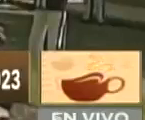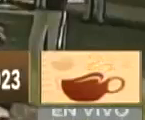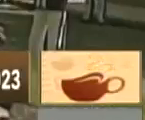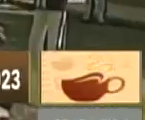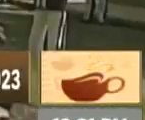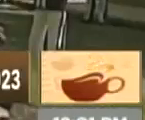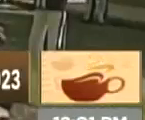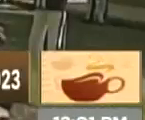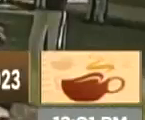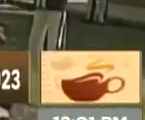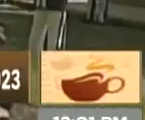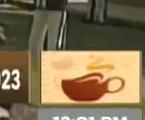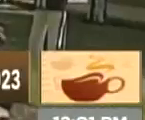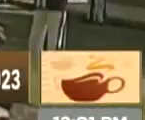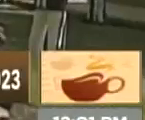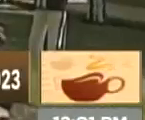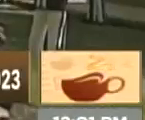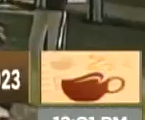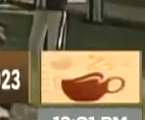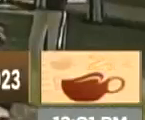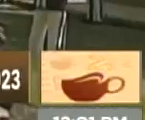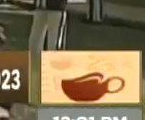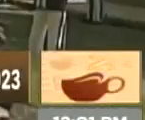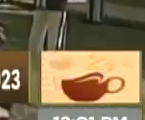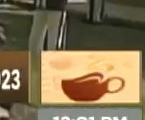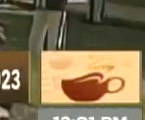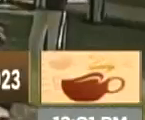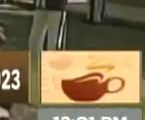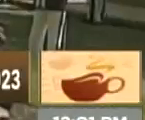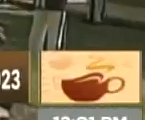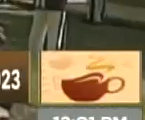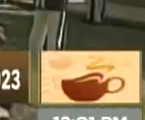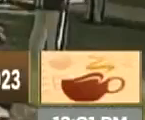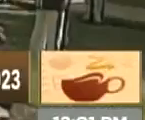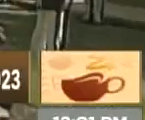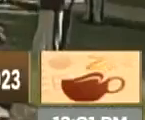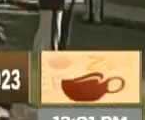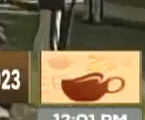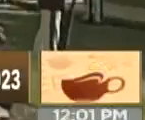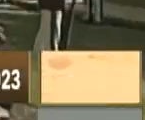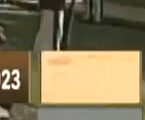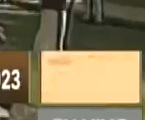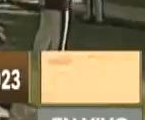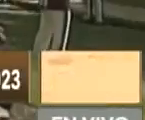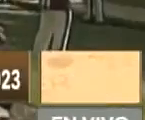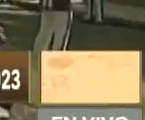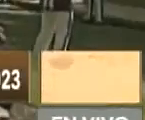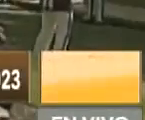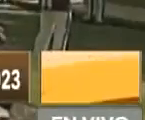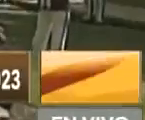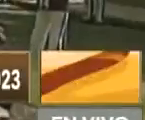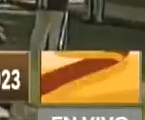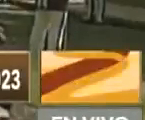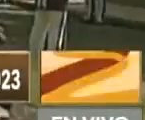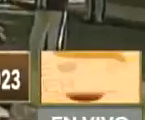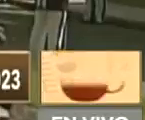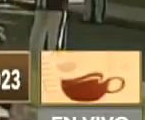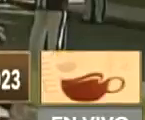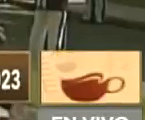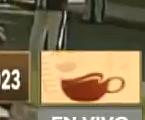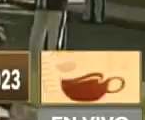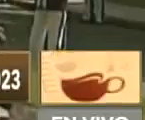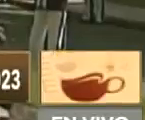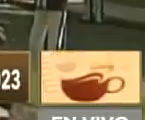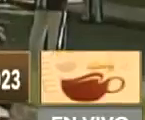ámbito económico, en el ámbito social y también en el ámbito del encuentro, del reencuentro entre cada uno de los venezolanos.